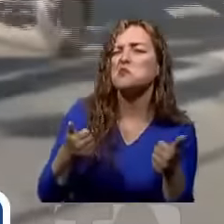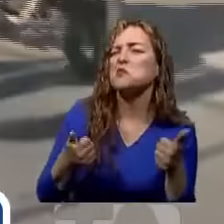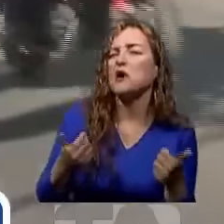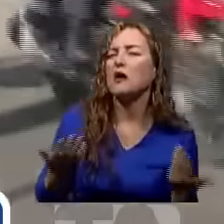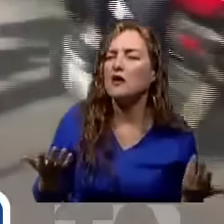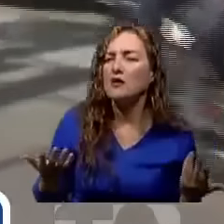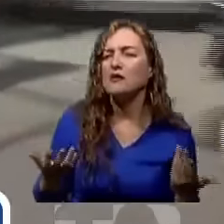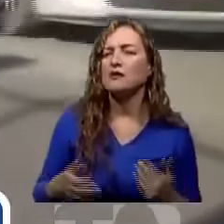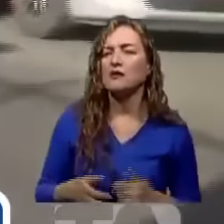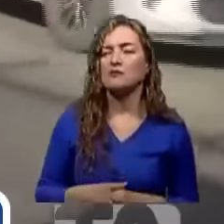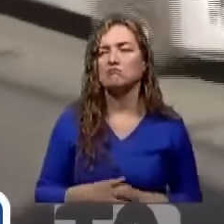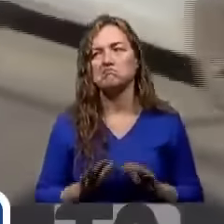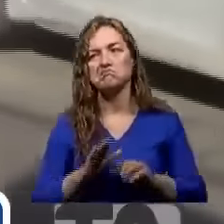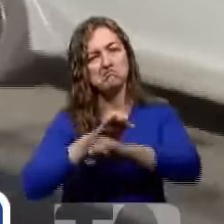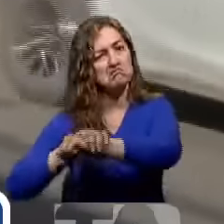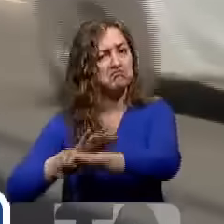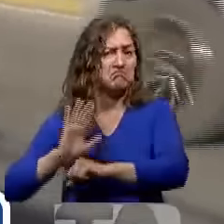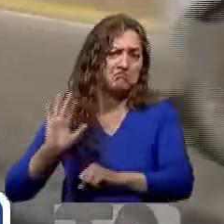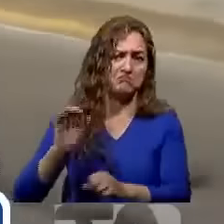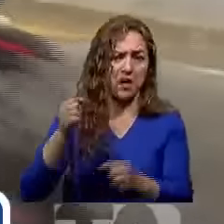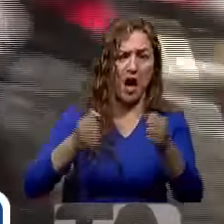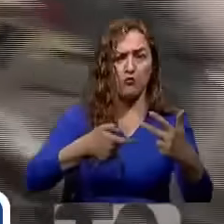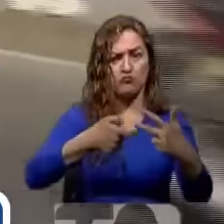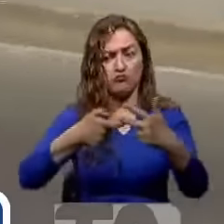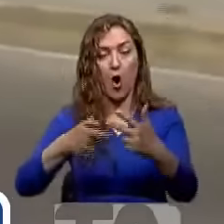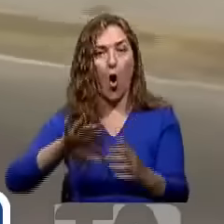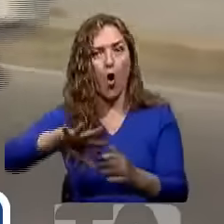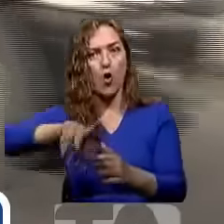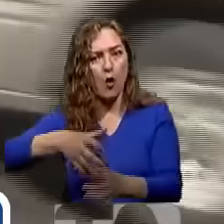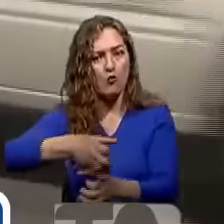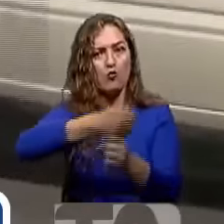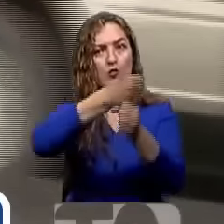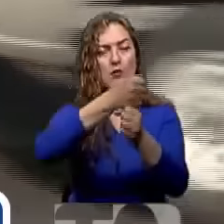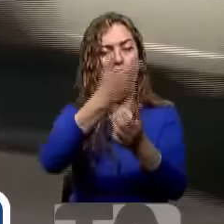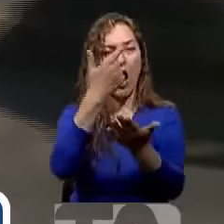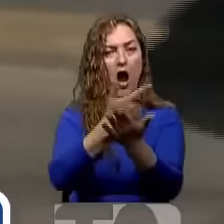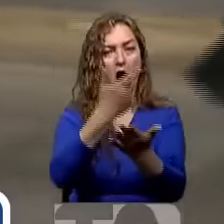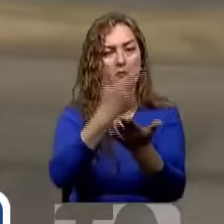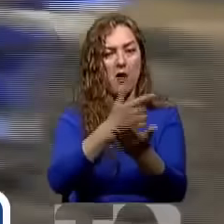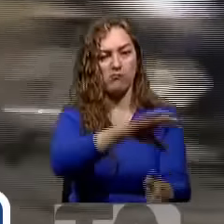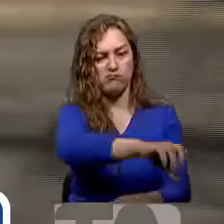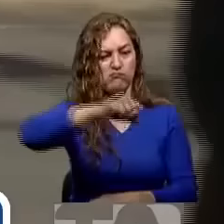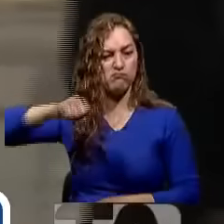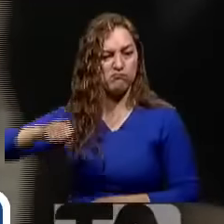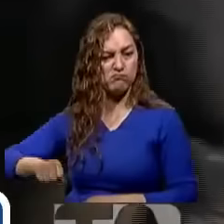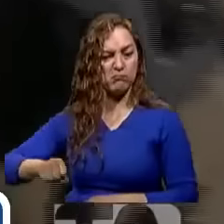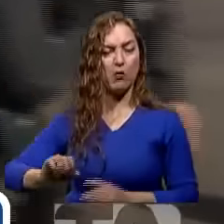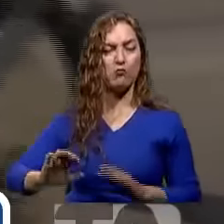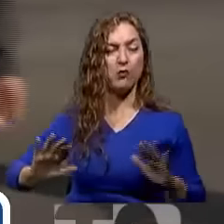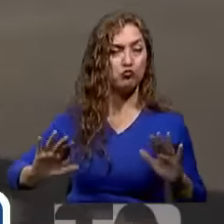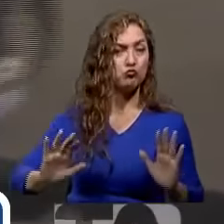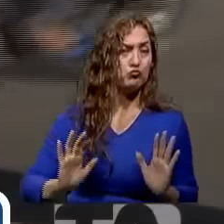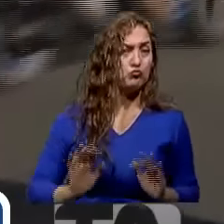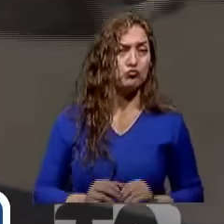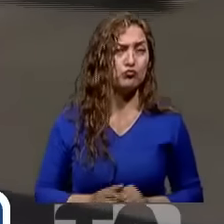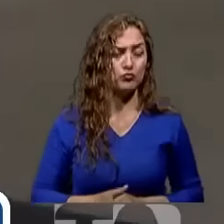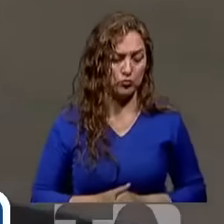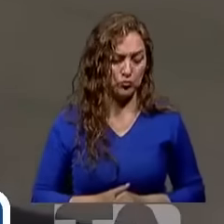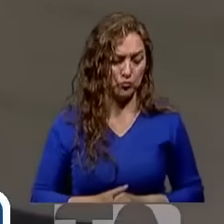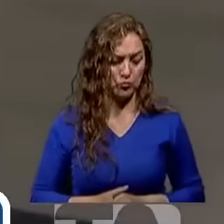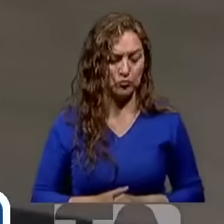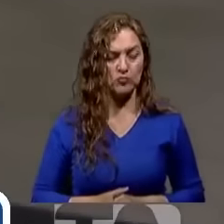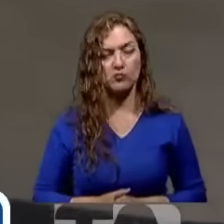de operativos? Quizás detenciones, vehículos recuperados, armas de fuego, sacadas también ya de todo lo que es el entorno del espacio público,